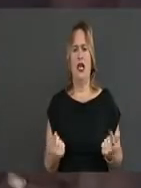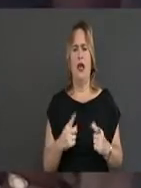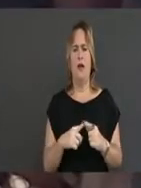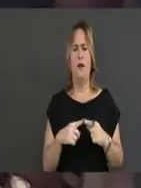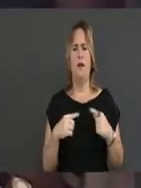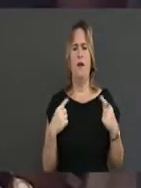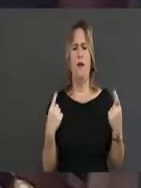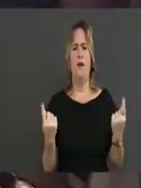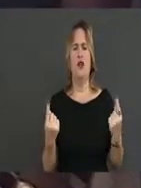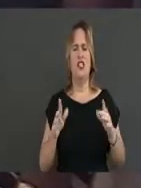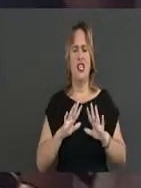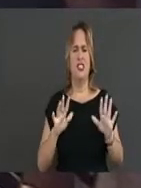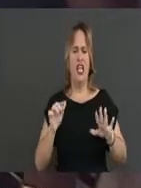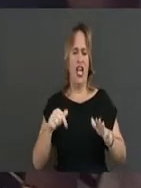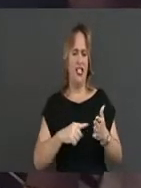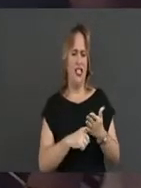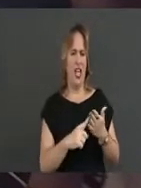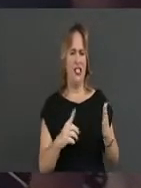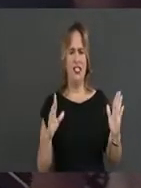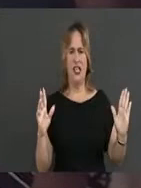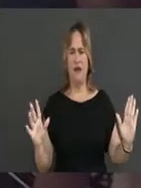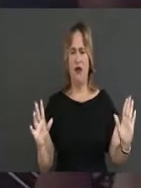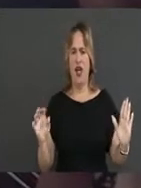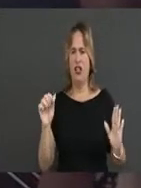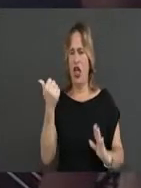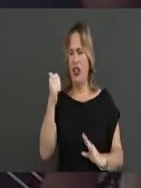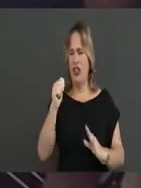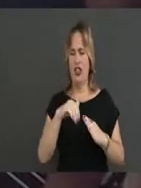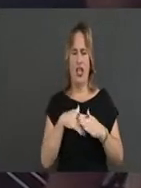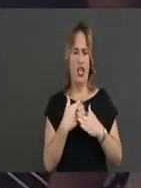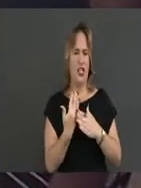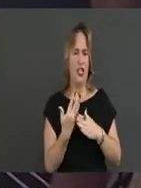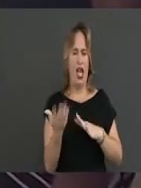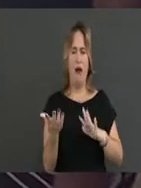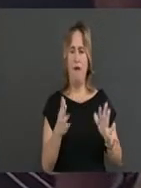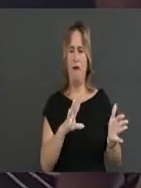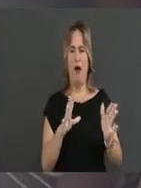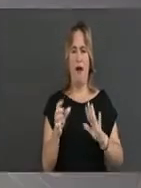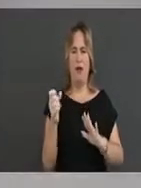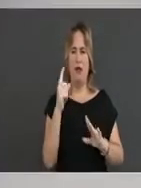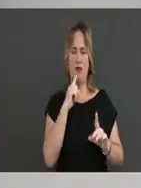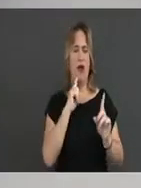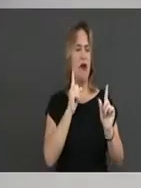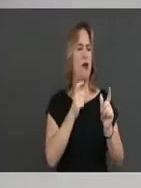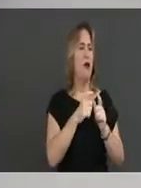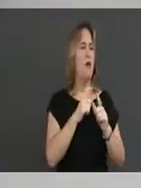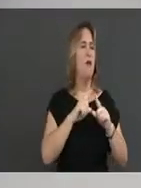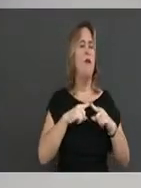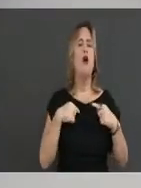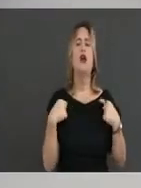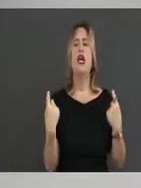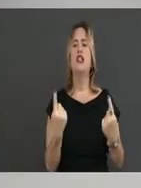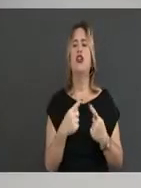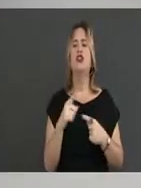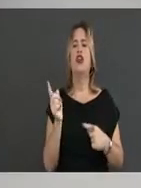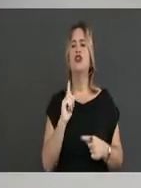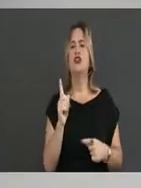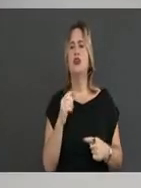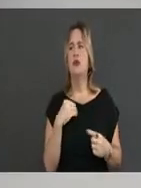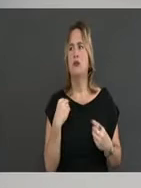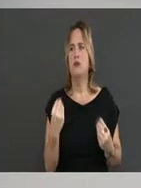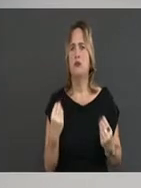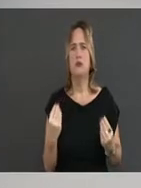no ya esta semana, ya hemos pasado 10 días alrededor del primer encuentro, por qué nosotros no hemos